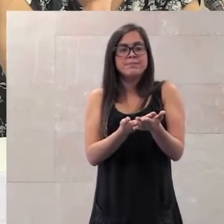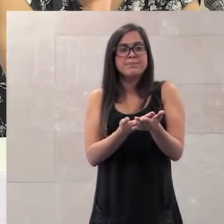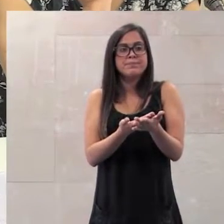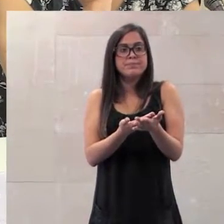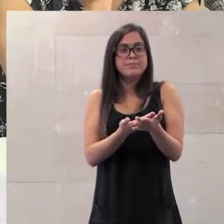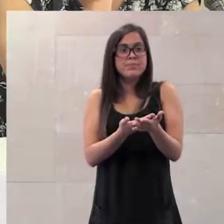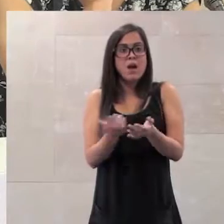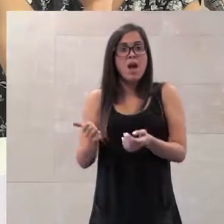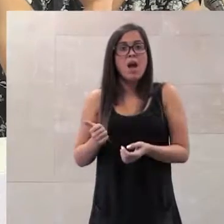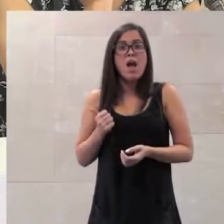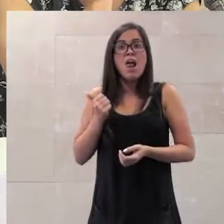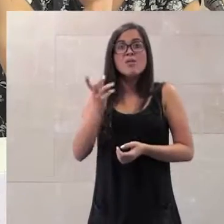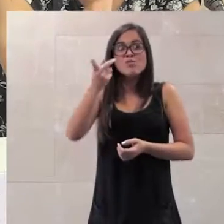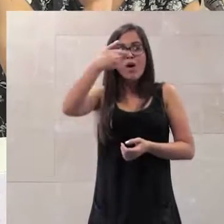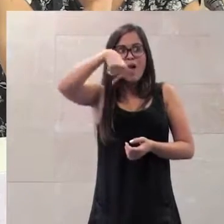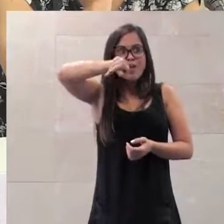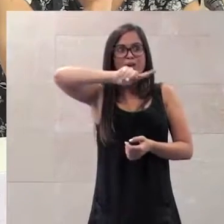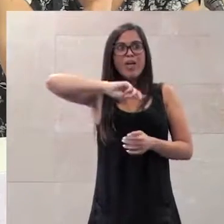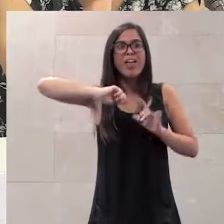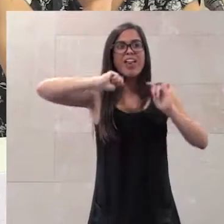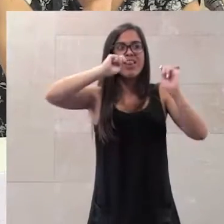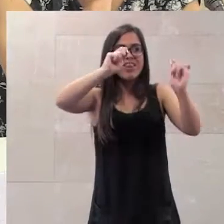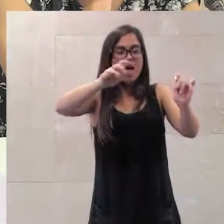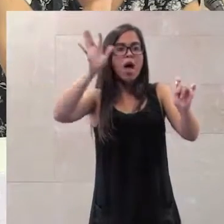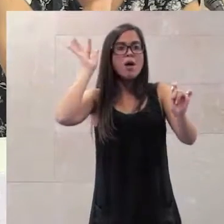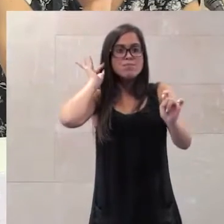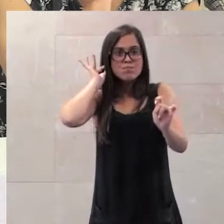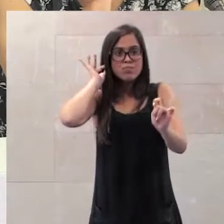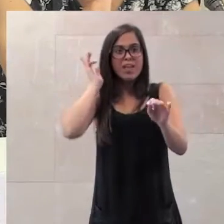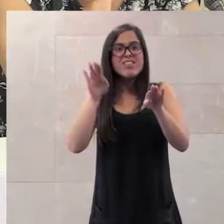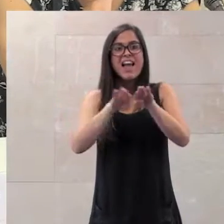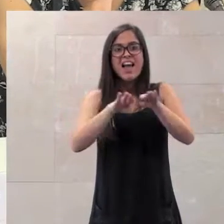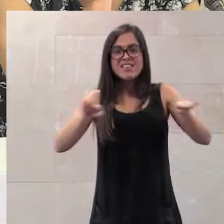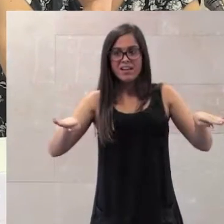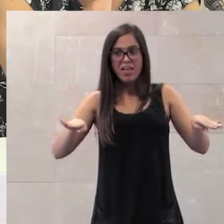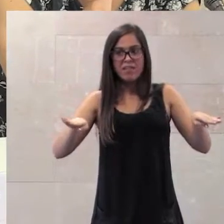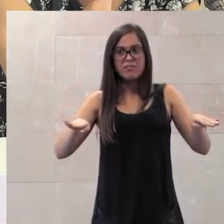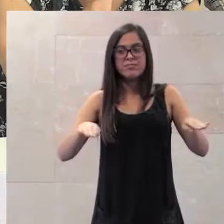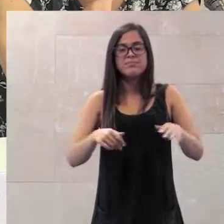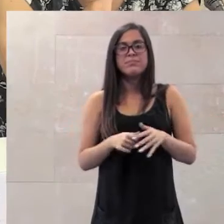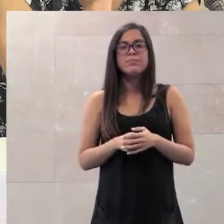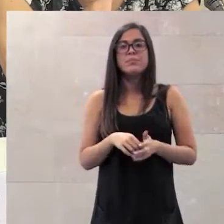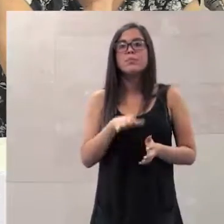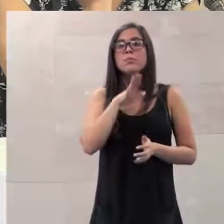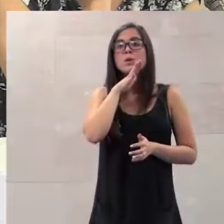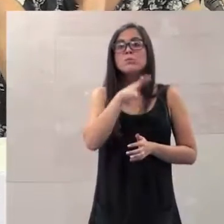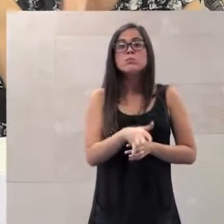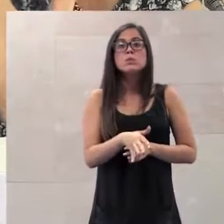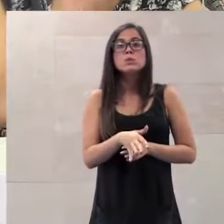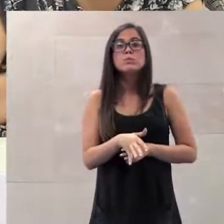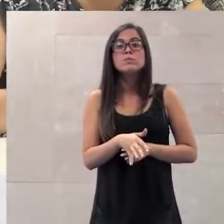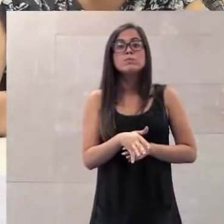la grandísima oportunidad que se os abre, sobre todo a las mujeres de la llanada, porque, bueno, como